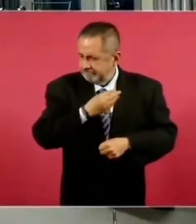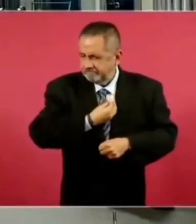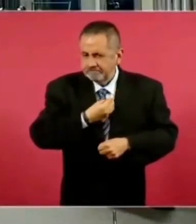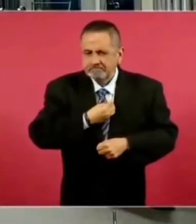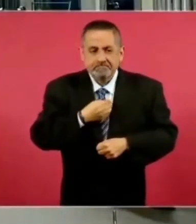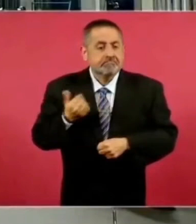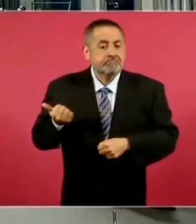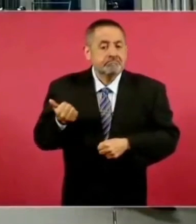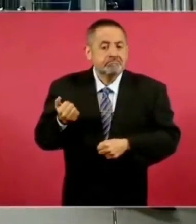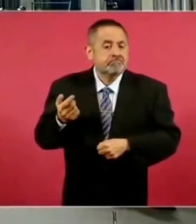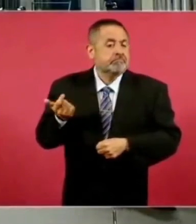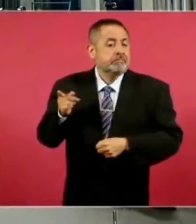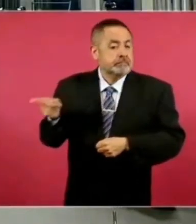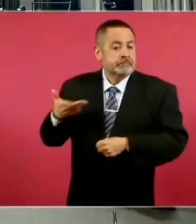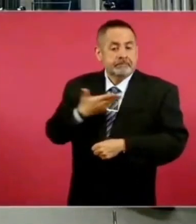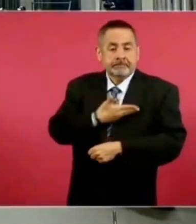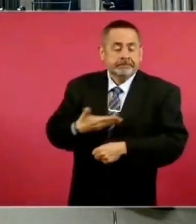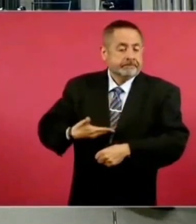Nunca.